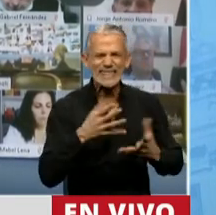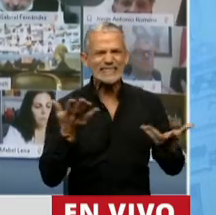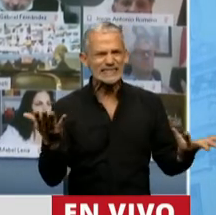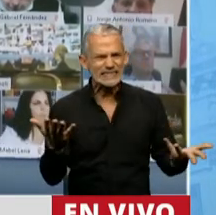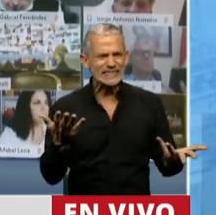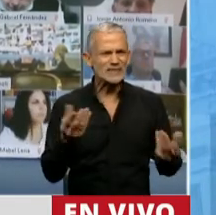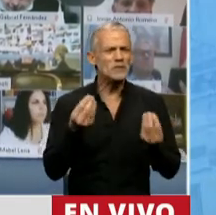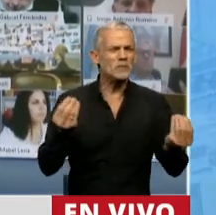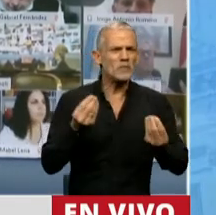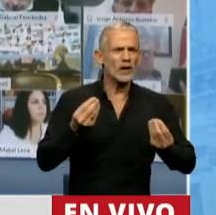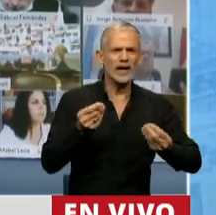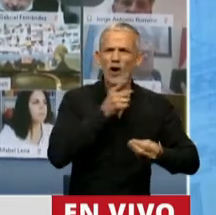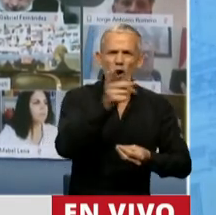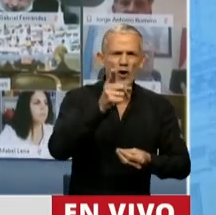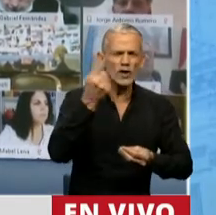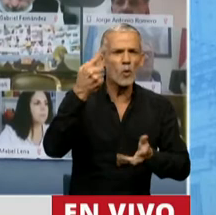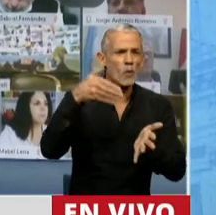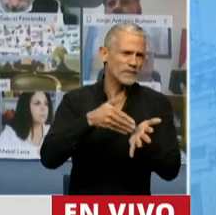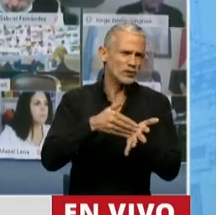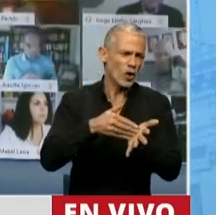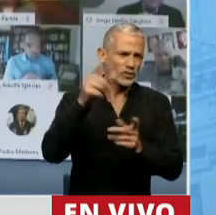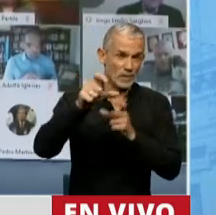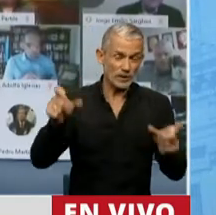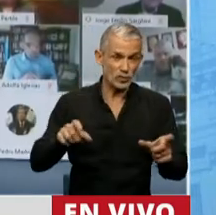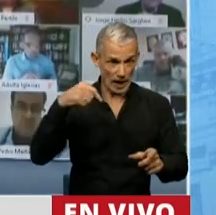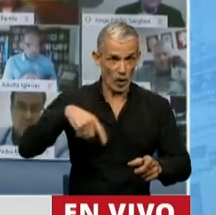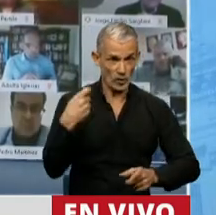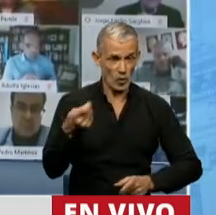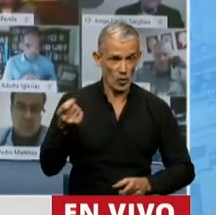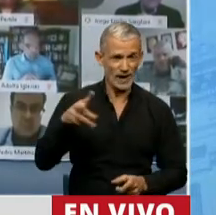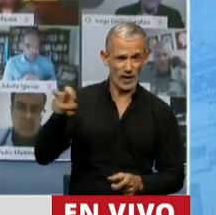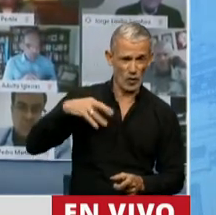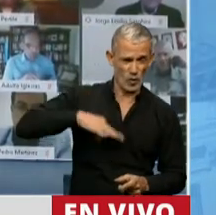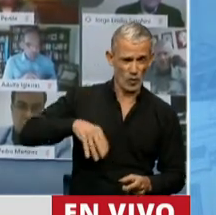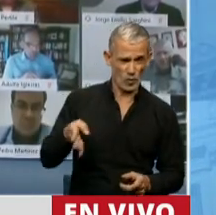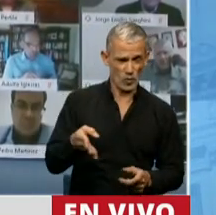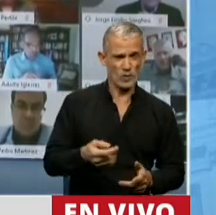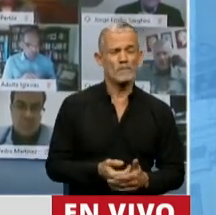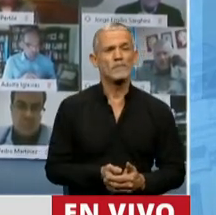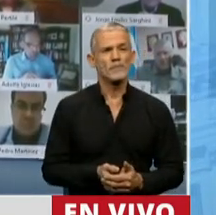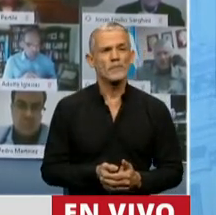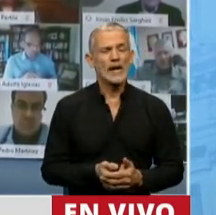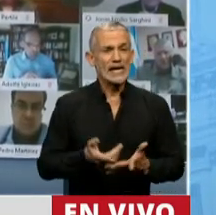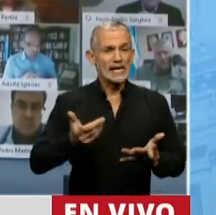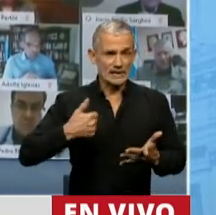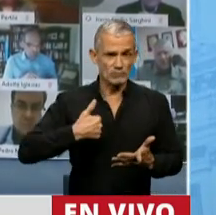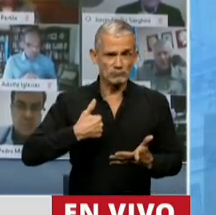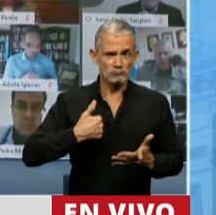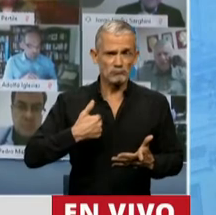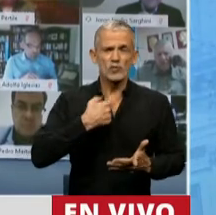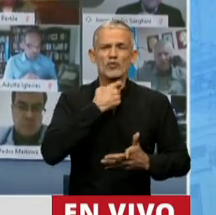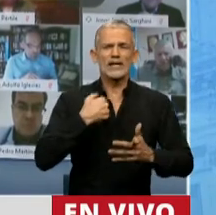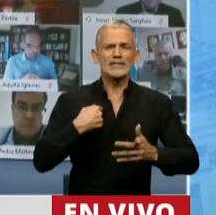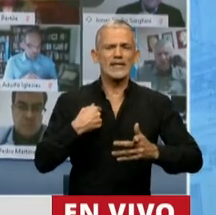afrenta a un millón o un poco más de personas que hoy están percibiendo estos montos. Por eso yo